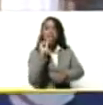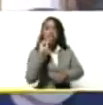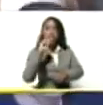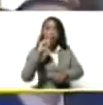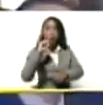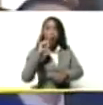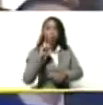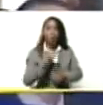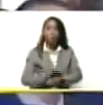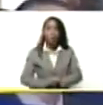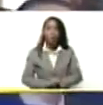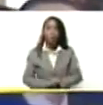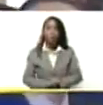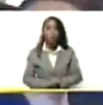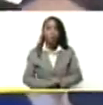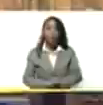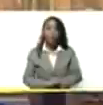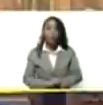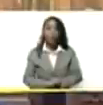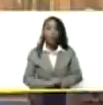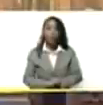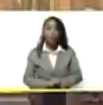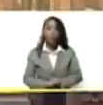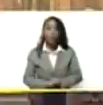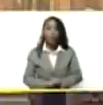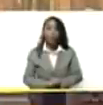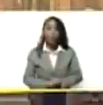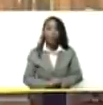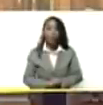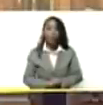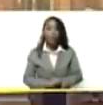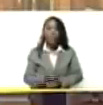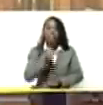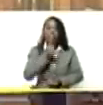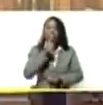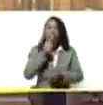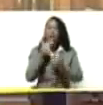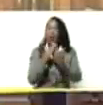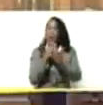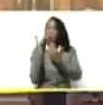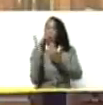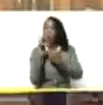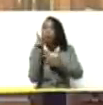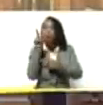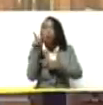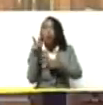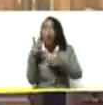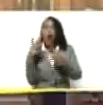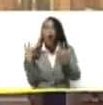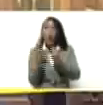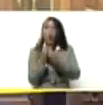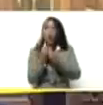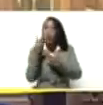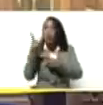en el año 2020 hubo 121 millones